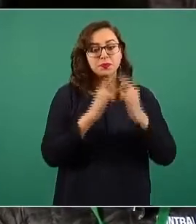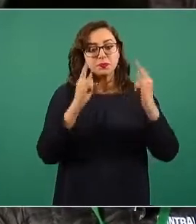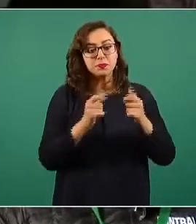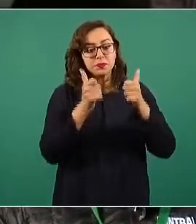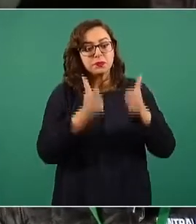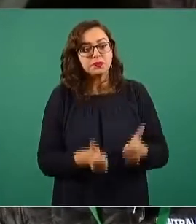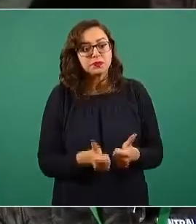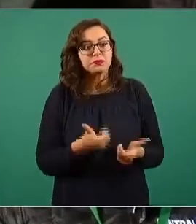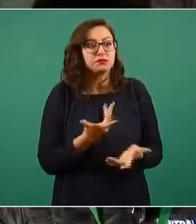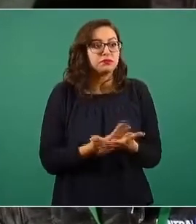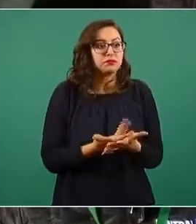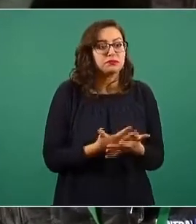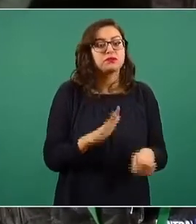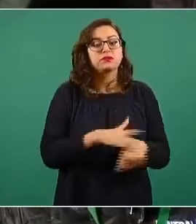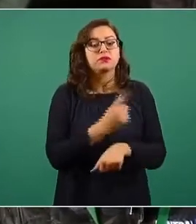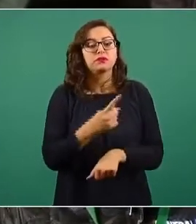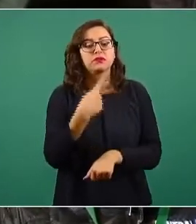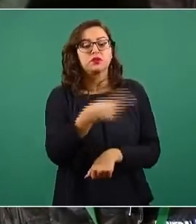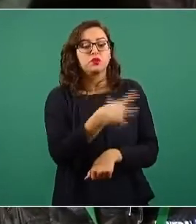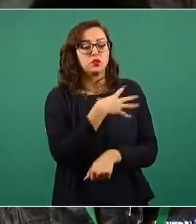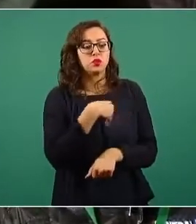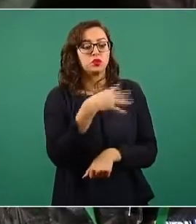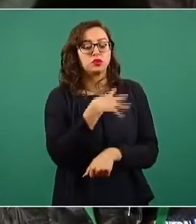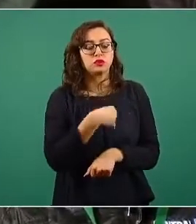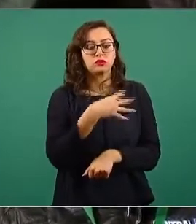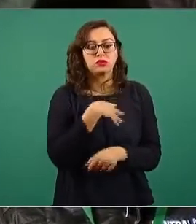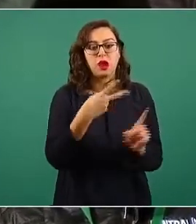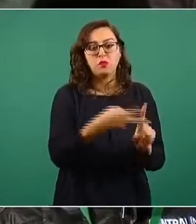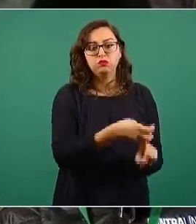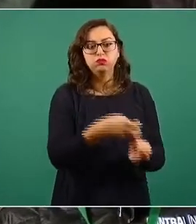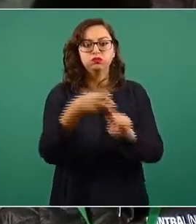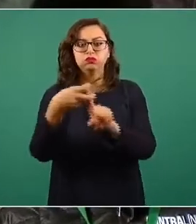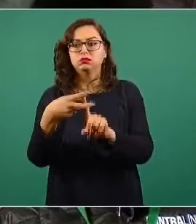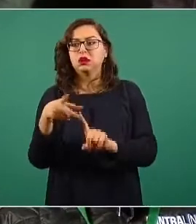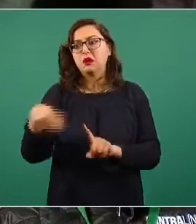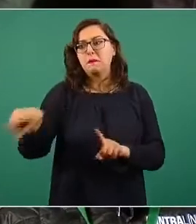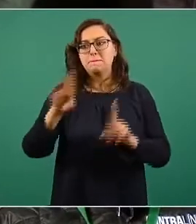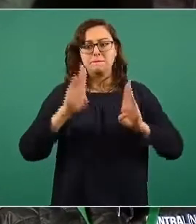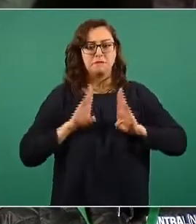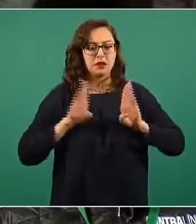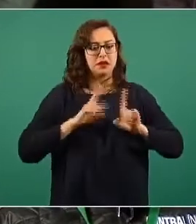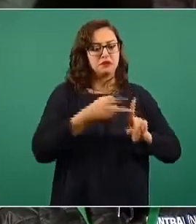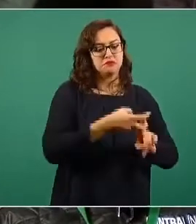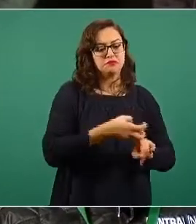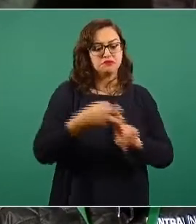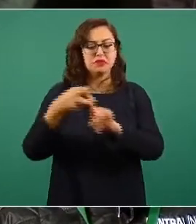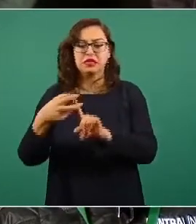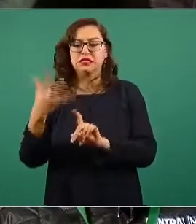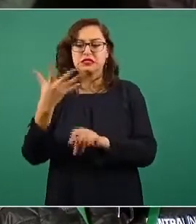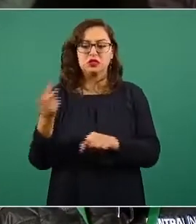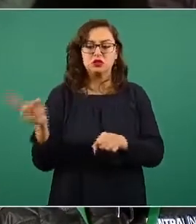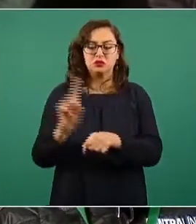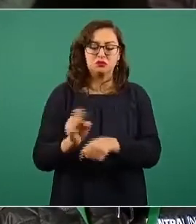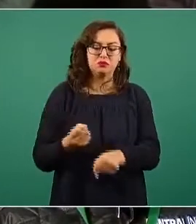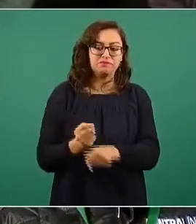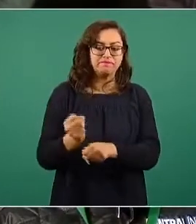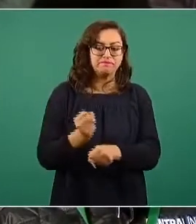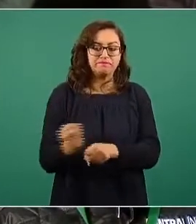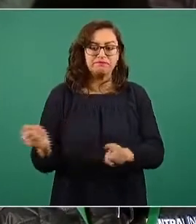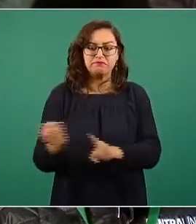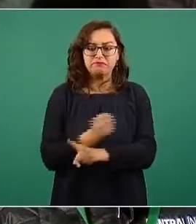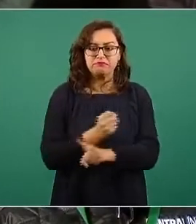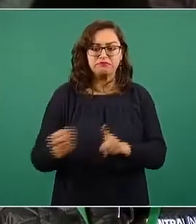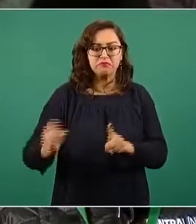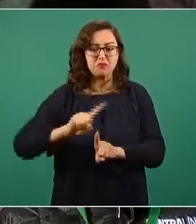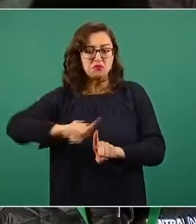militares. No ha habido alguna respuesta en ese sentido. Fue secuestrado 5 días, torturado, golpeado,